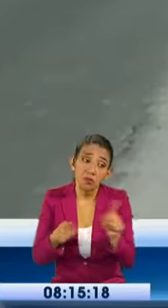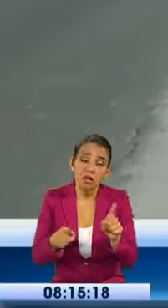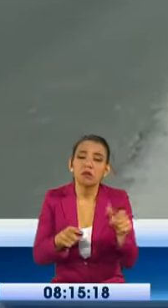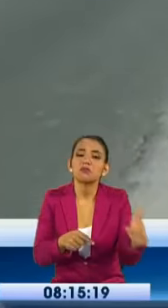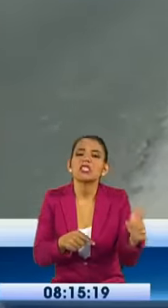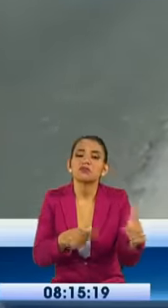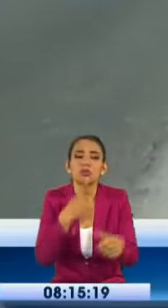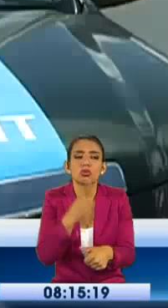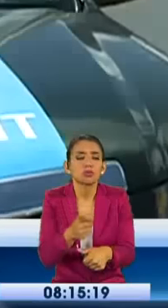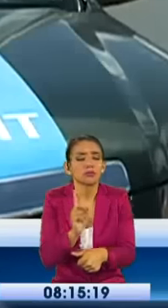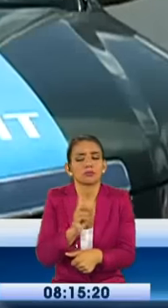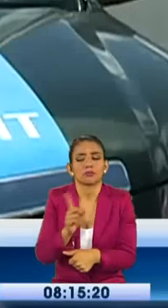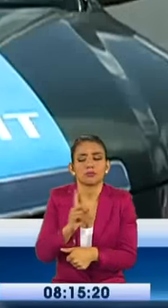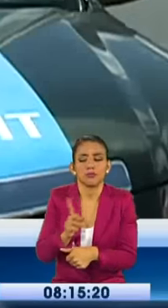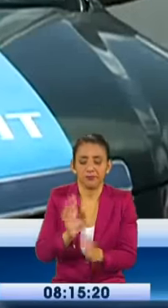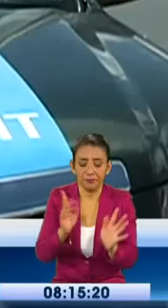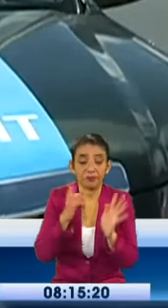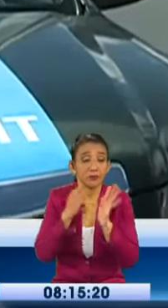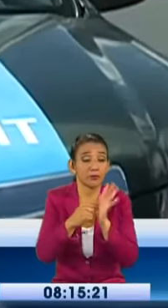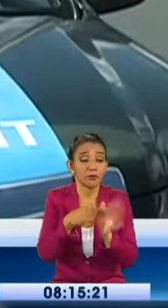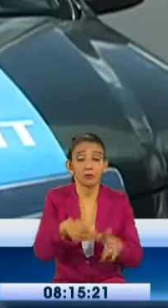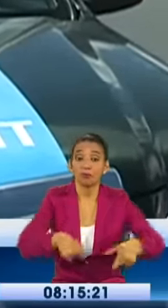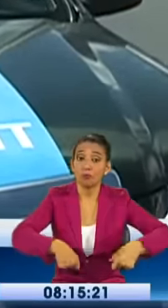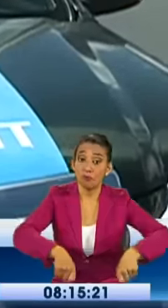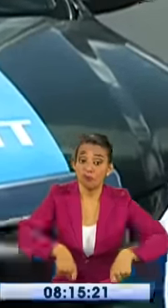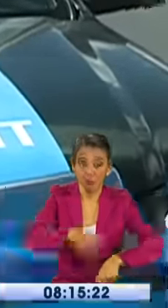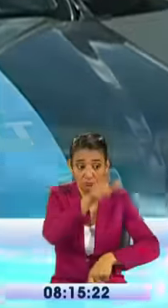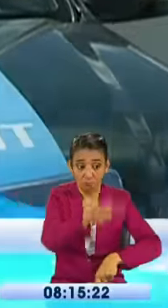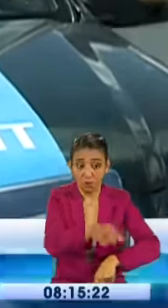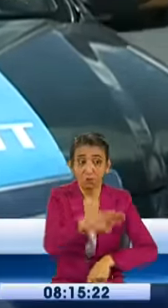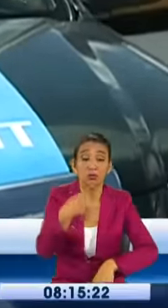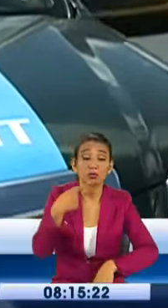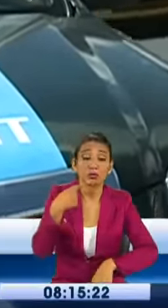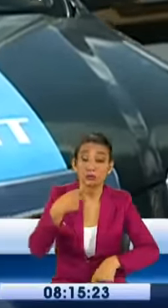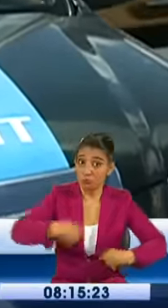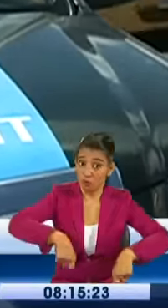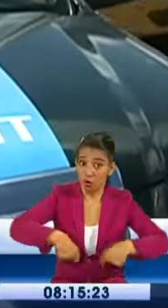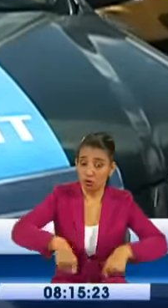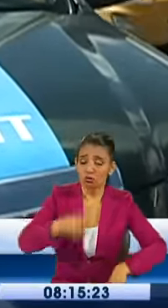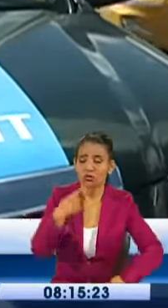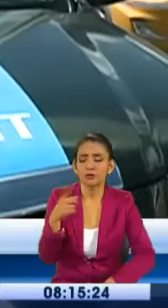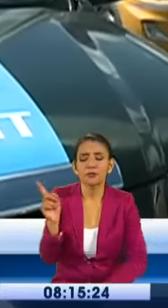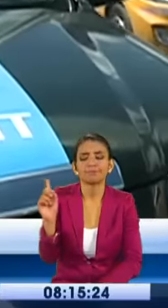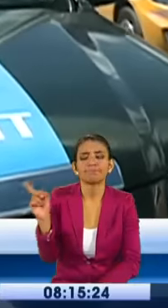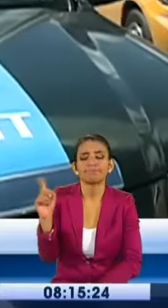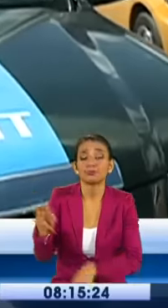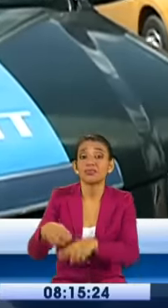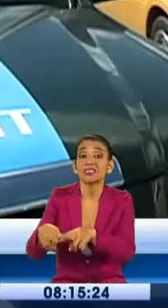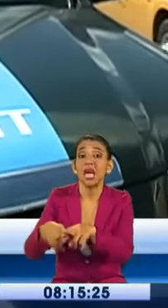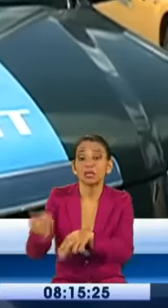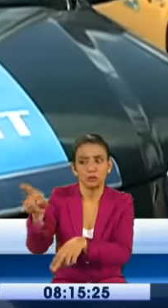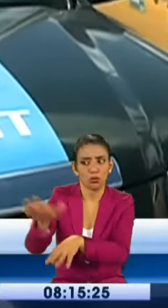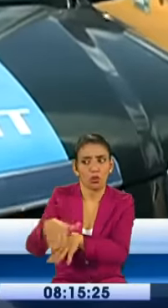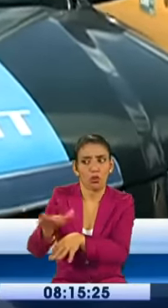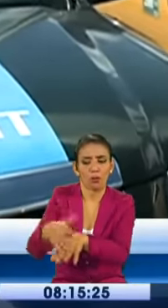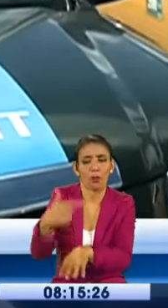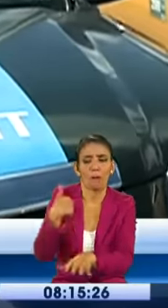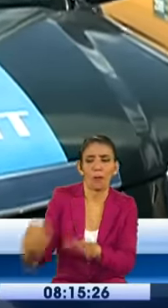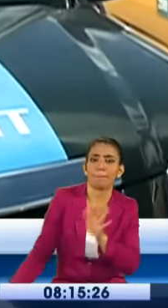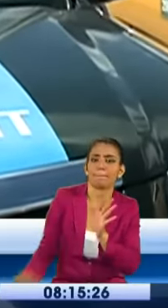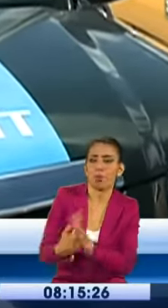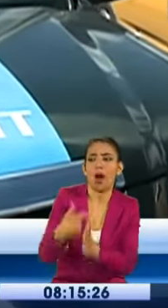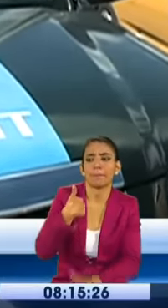versiones sobre lo ocurrido. El caballero de la moto dice que el taxi le impactó. Lo impactó por la